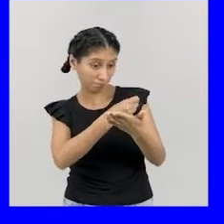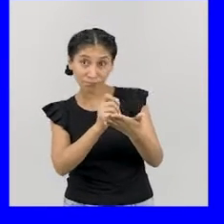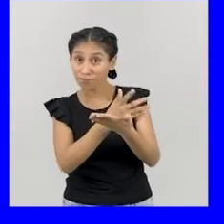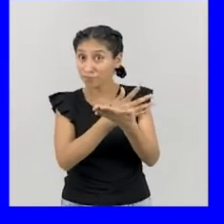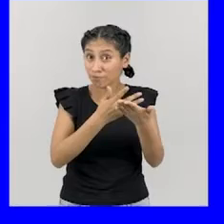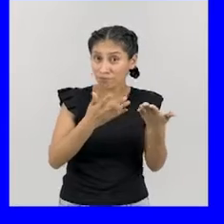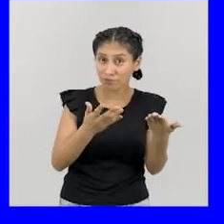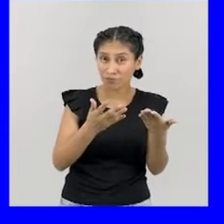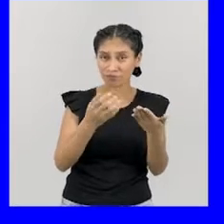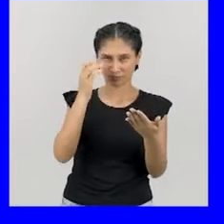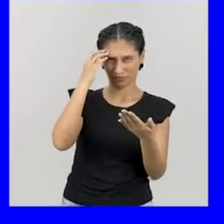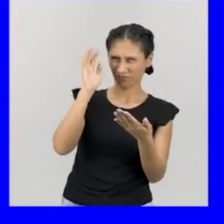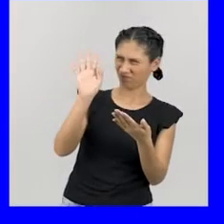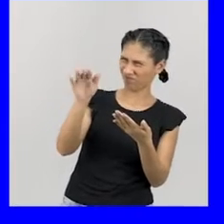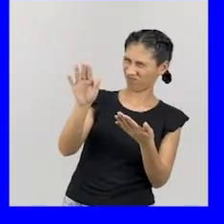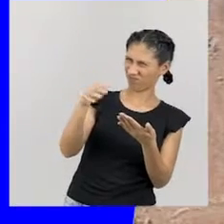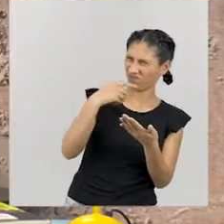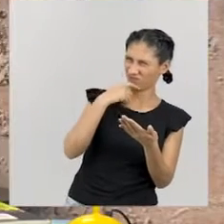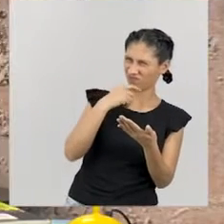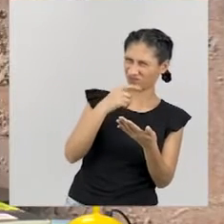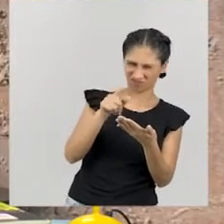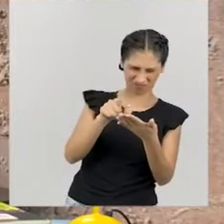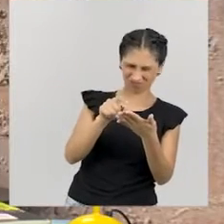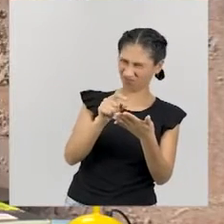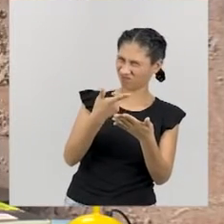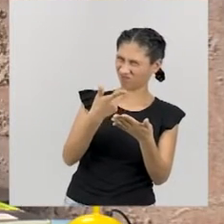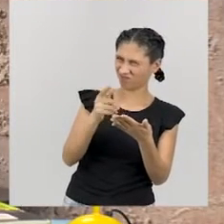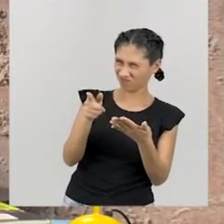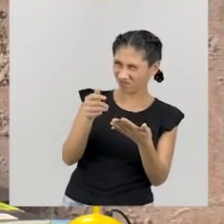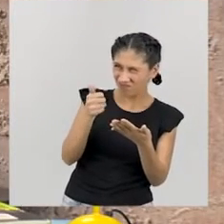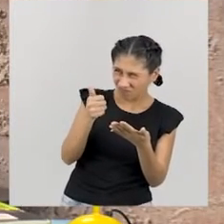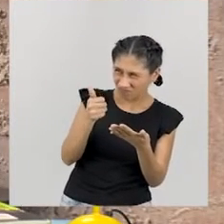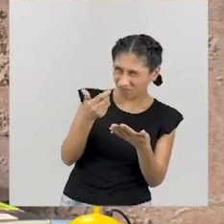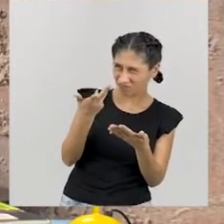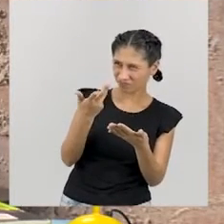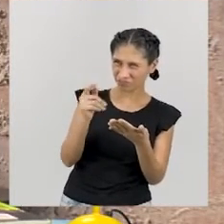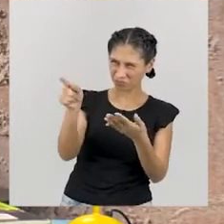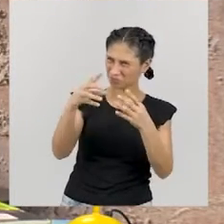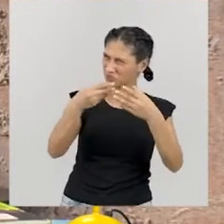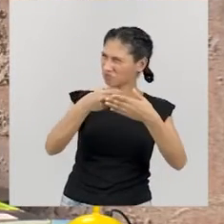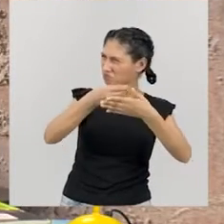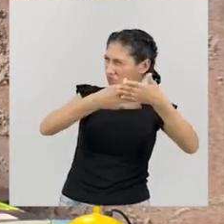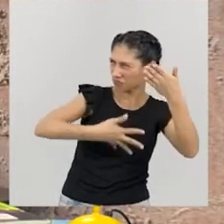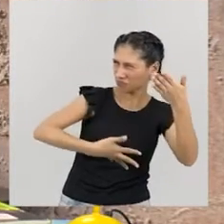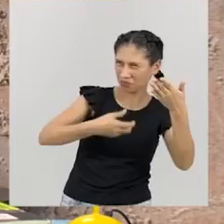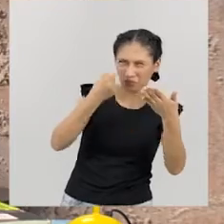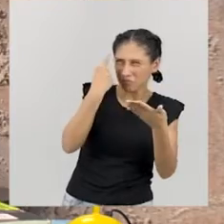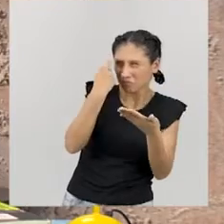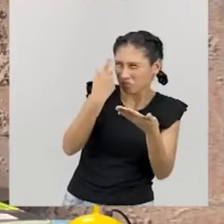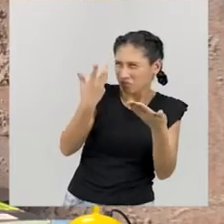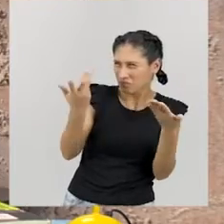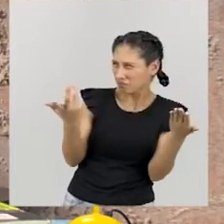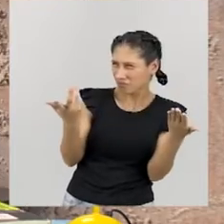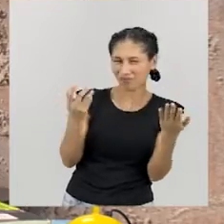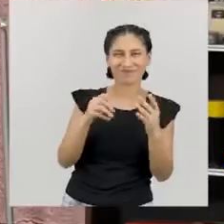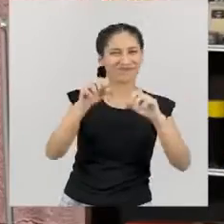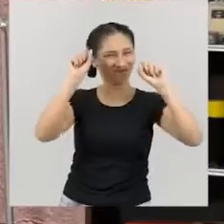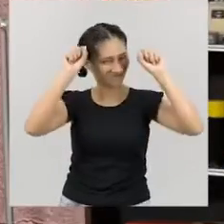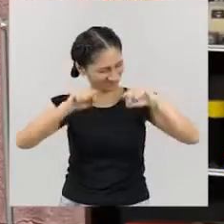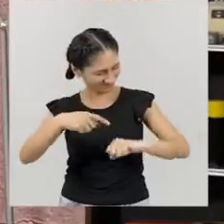no escritorio. Amaru, ¿estás bien? Porque ese texto no se